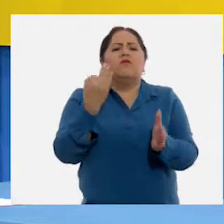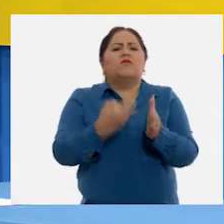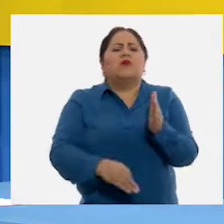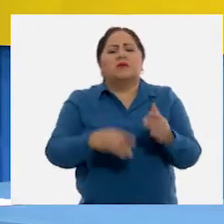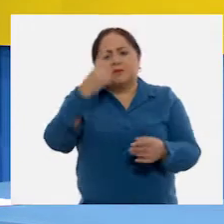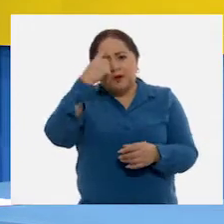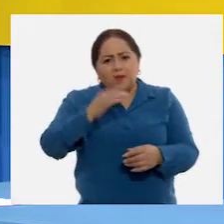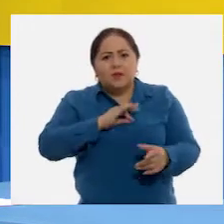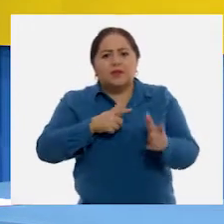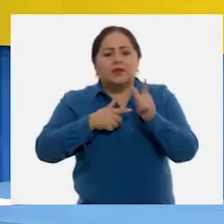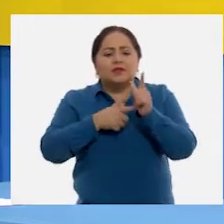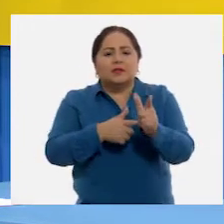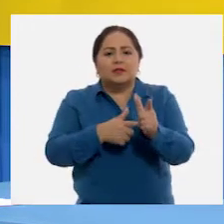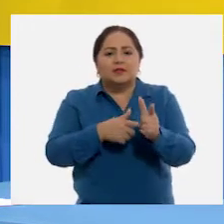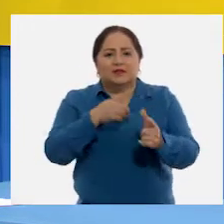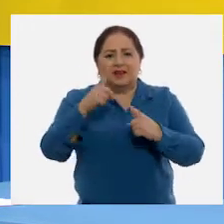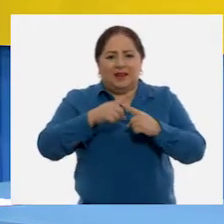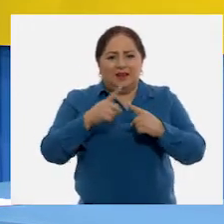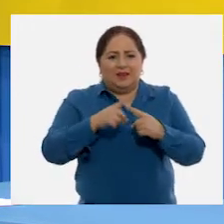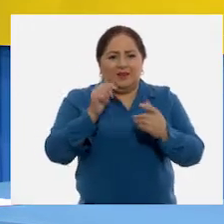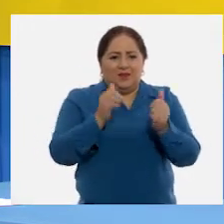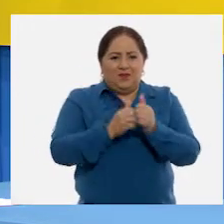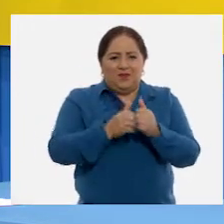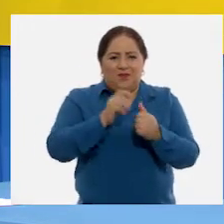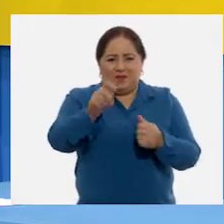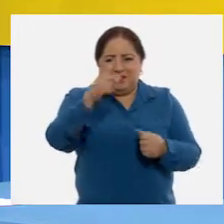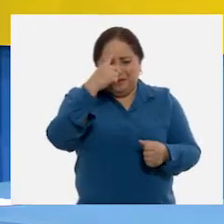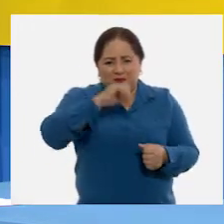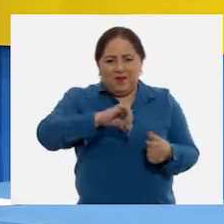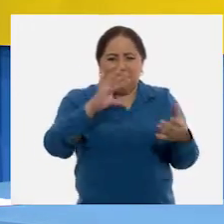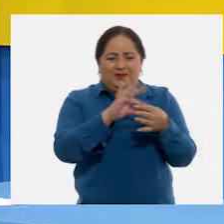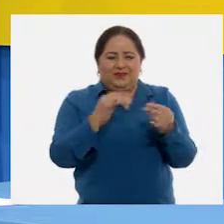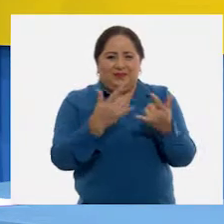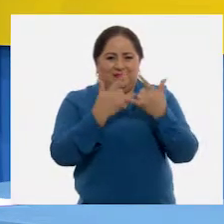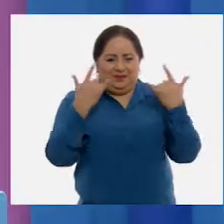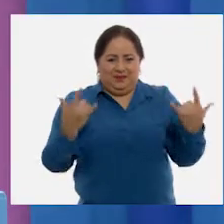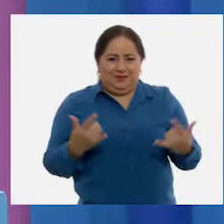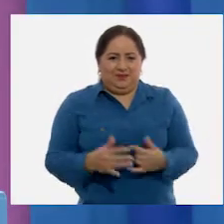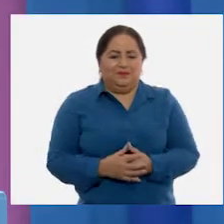para continuar el trabajo con el borrador de nuestro relato histórico.